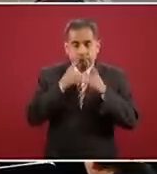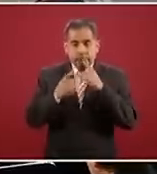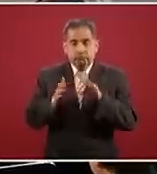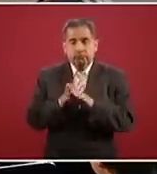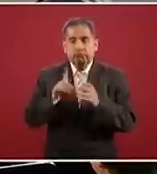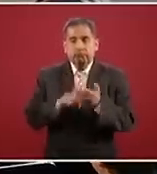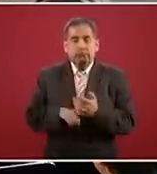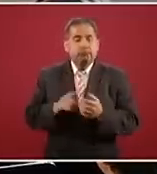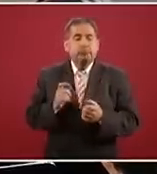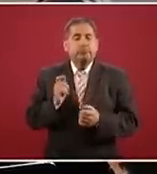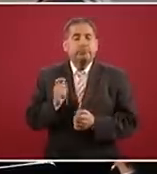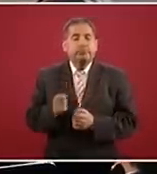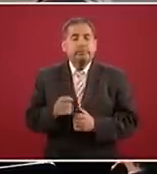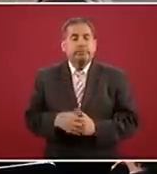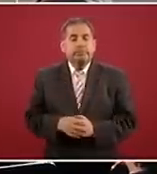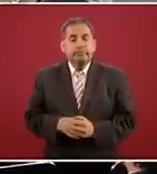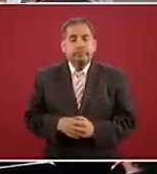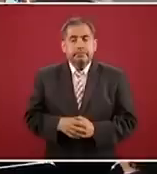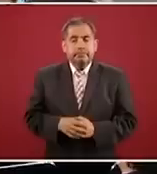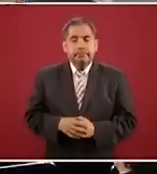de